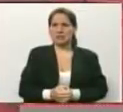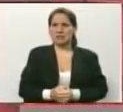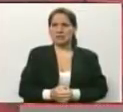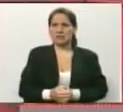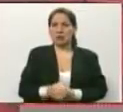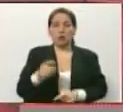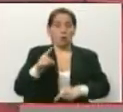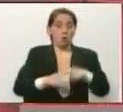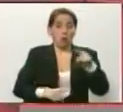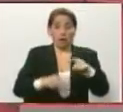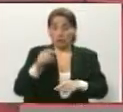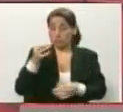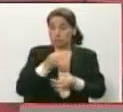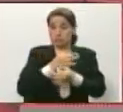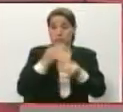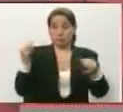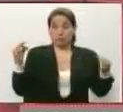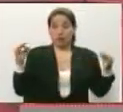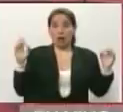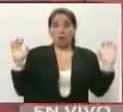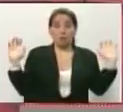extraordinaria. Un pueblo caminando.